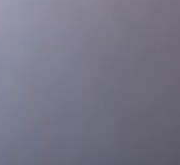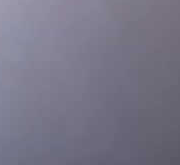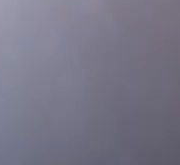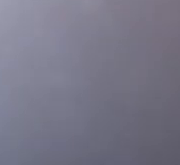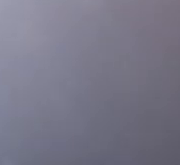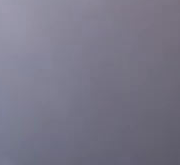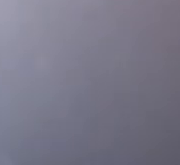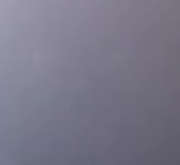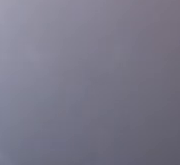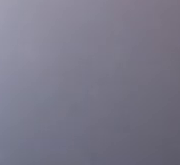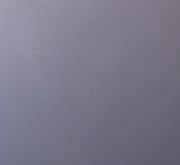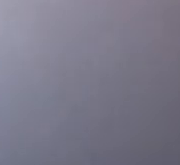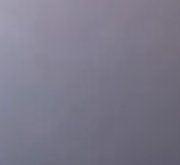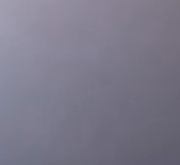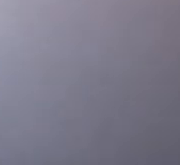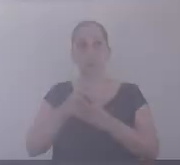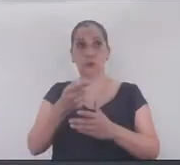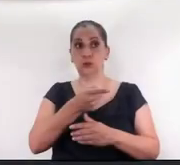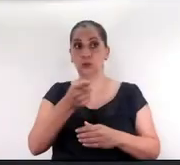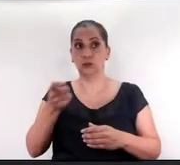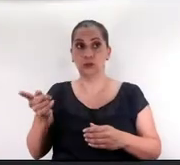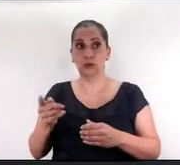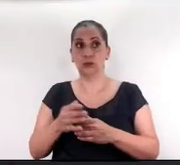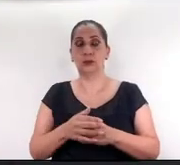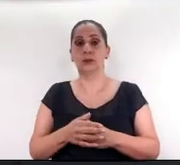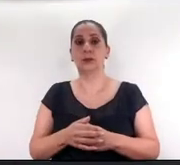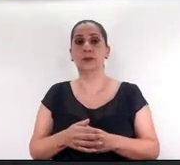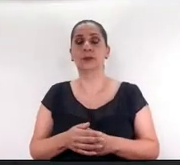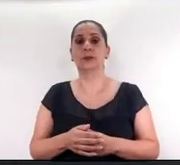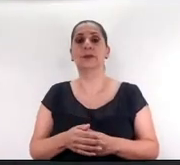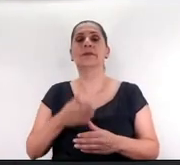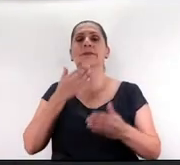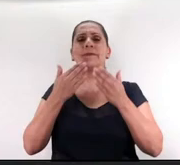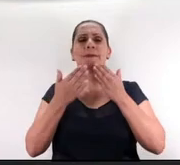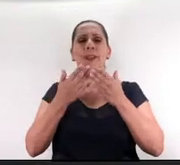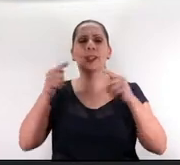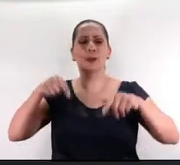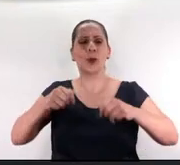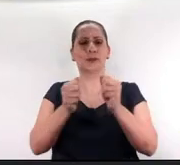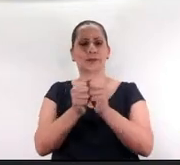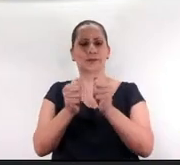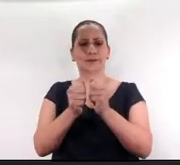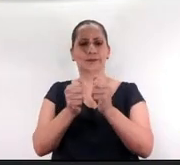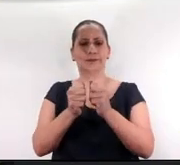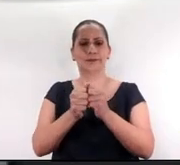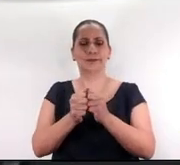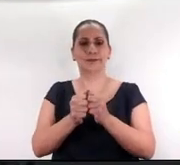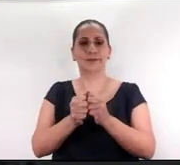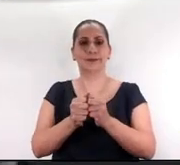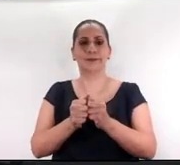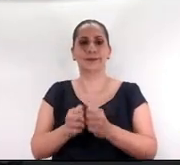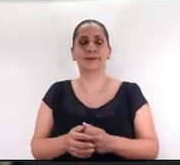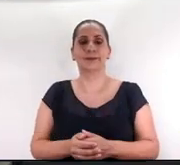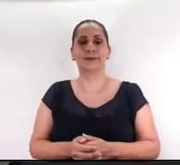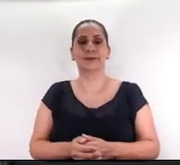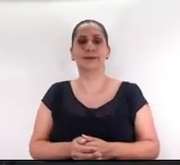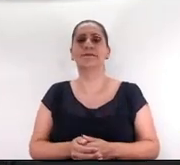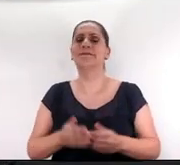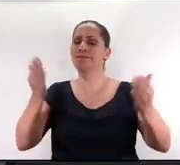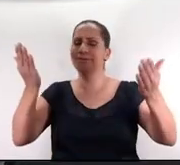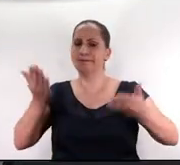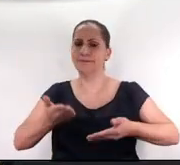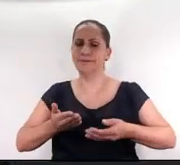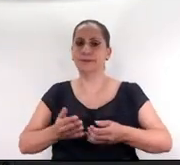Muy buenas noches a todos y todas. Gracias por acompañarlos. Les doy la más cordial